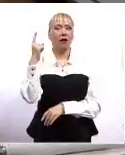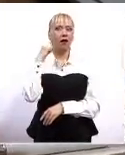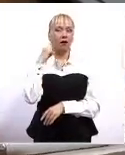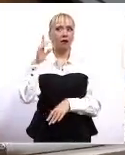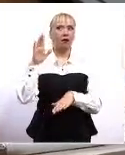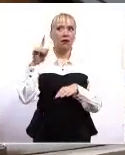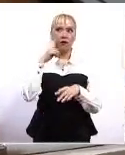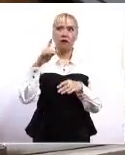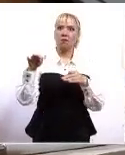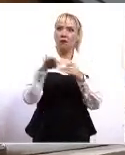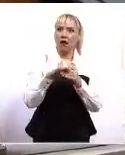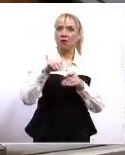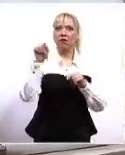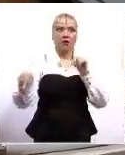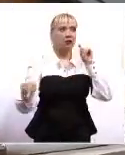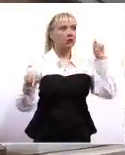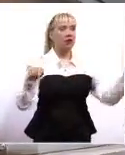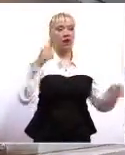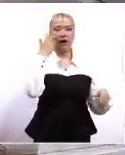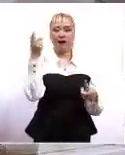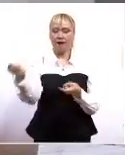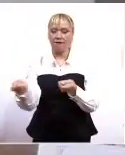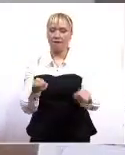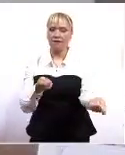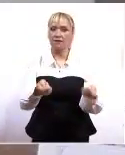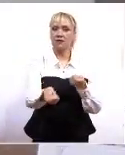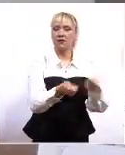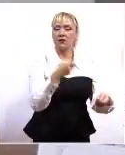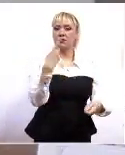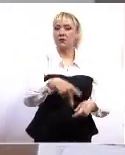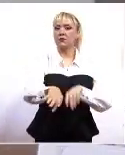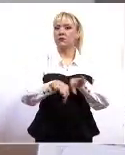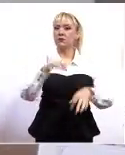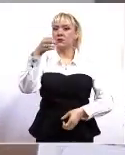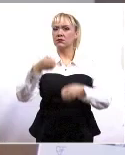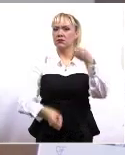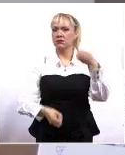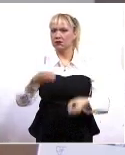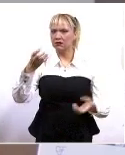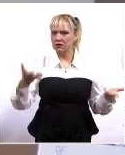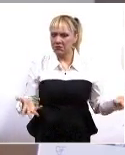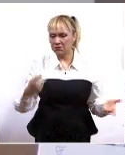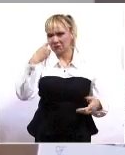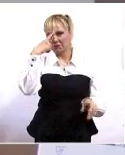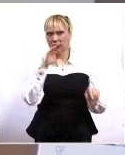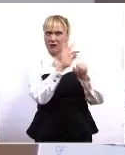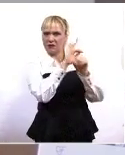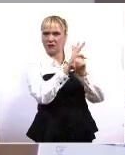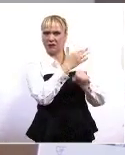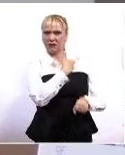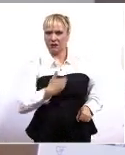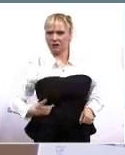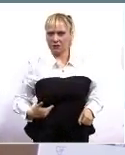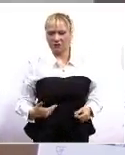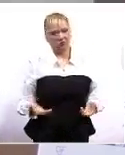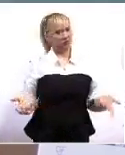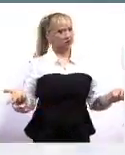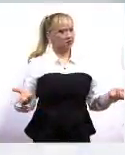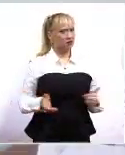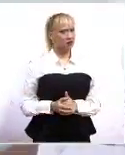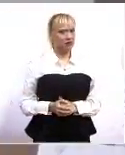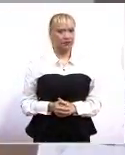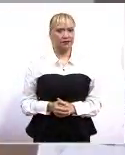los cuales se pretende controlar y supeditar la actuación del Poder Judicial a los intereses del Poder Ejecutivo.